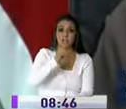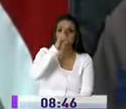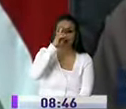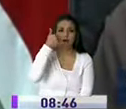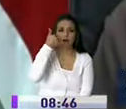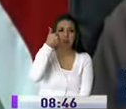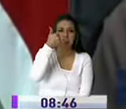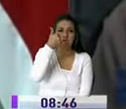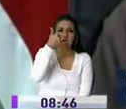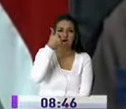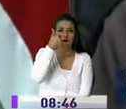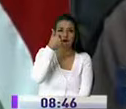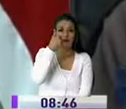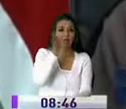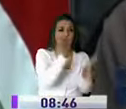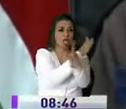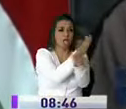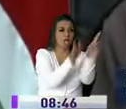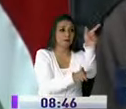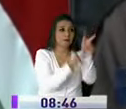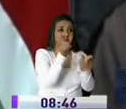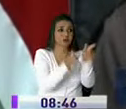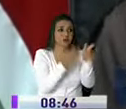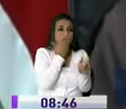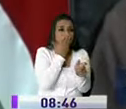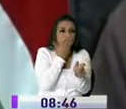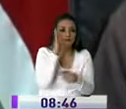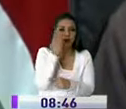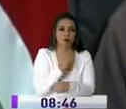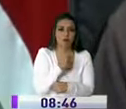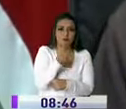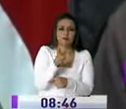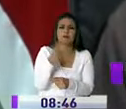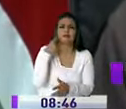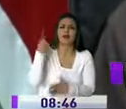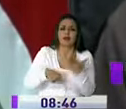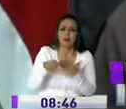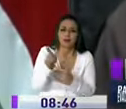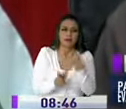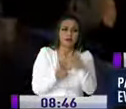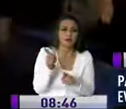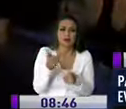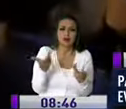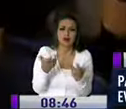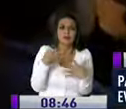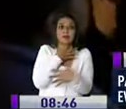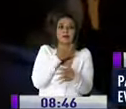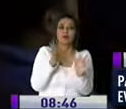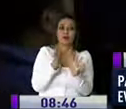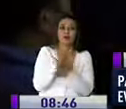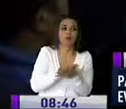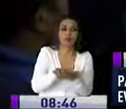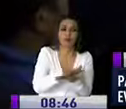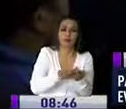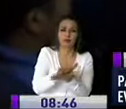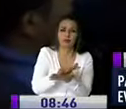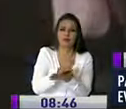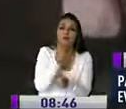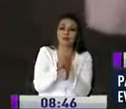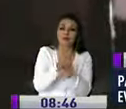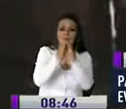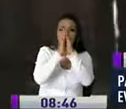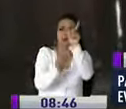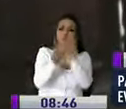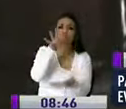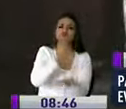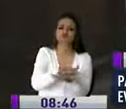tratar de crear la zozobra o tratan de incidentar. Se solicitó calma a la ciudadanía y se informó que